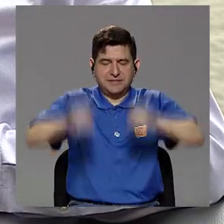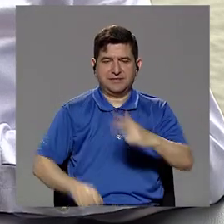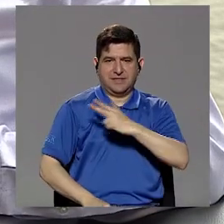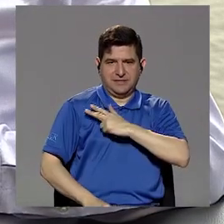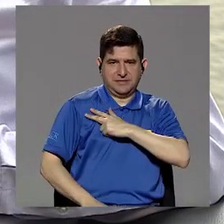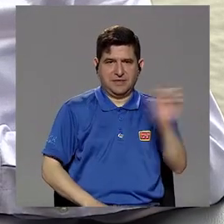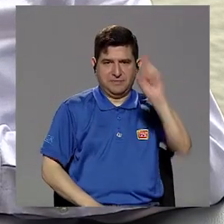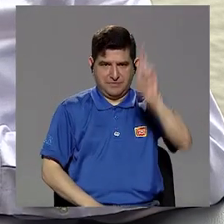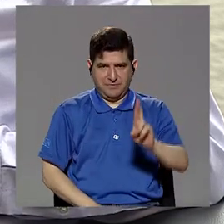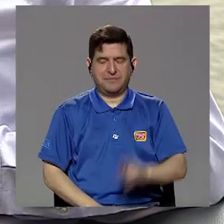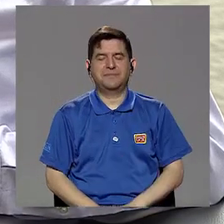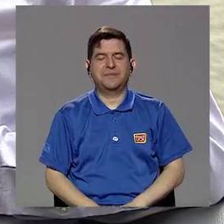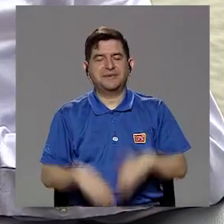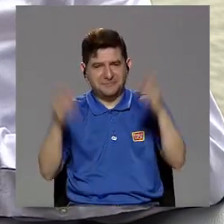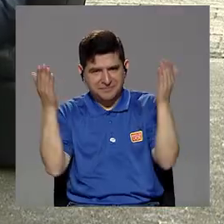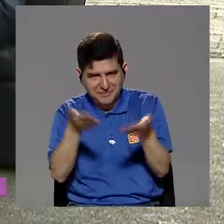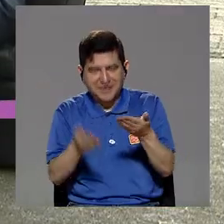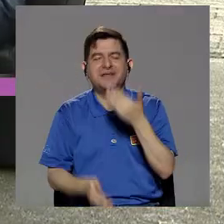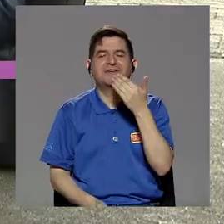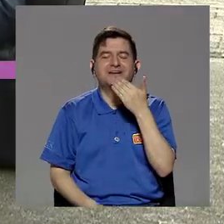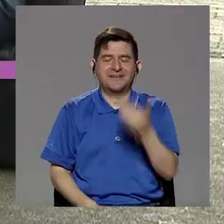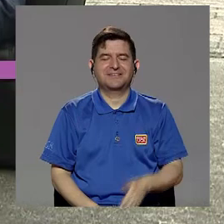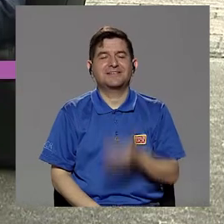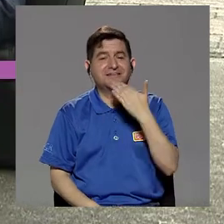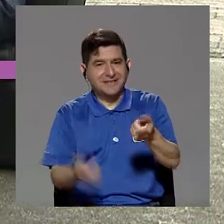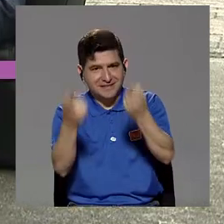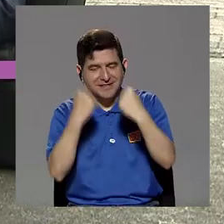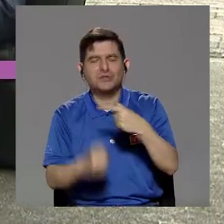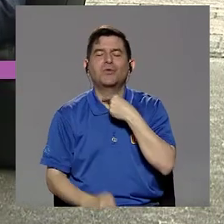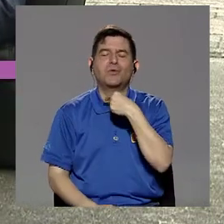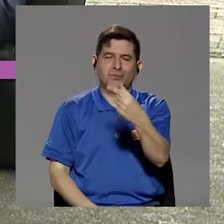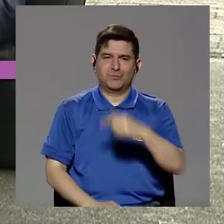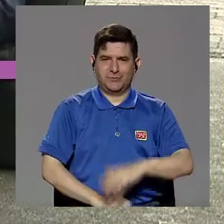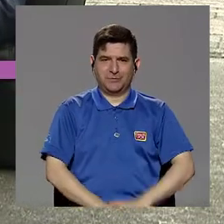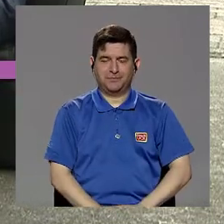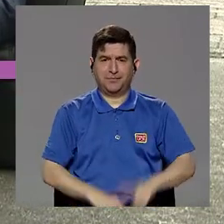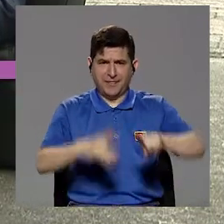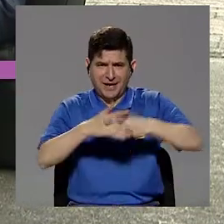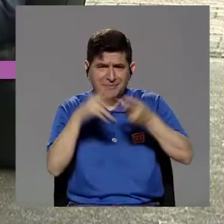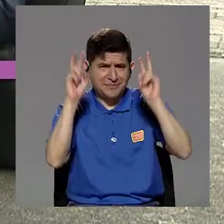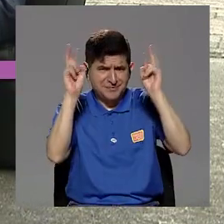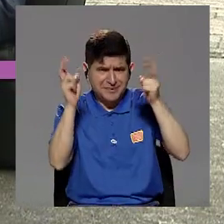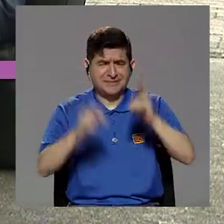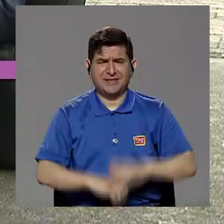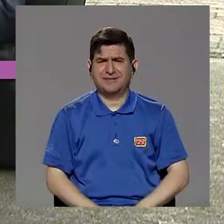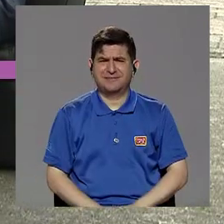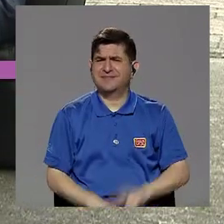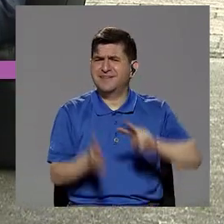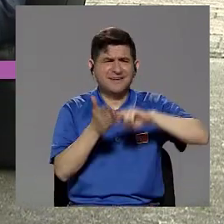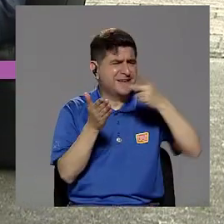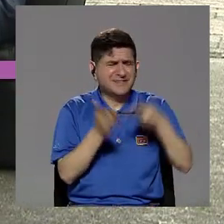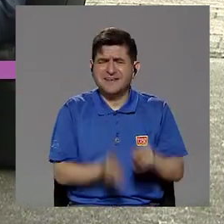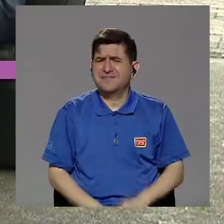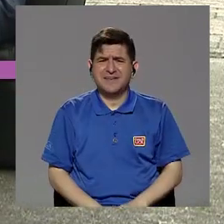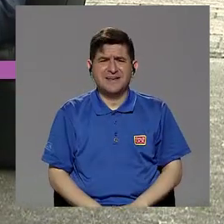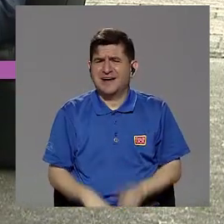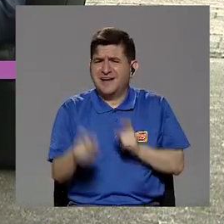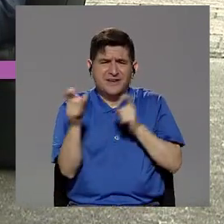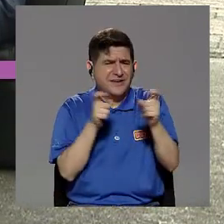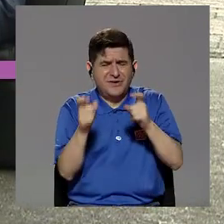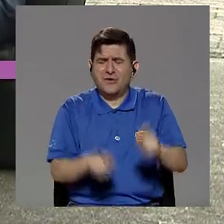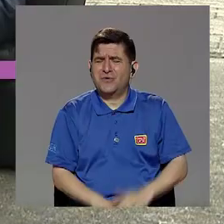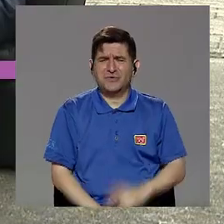bienvenido. Muchas gracias, muy grato estar acá. Gracias por el espacio. Con muchísimo gusto. Y bueno, entremos en materia. ¿Qué es la